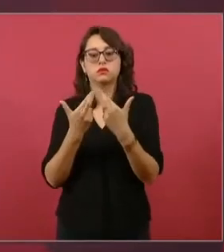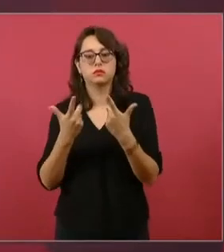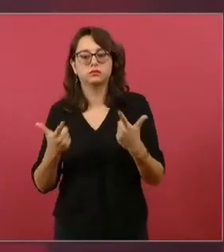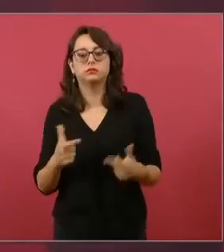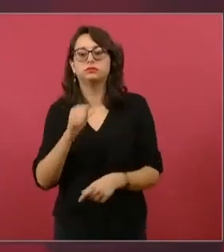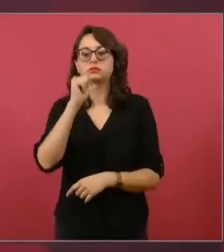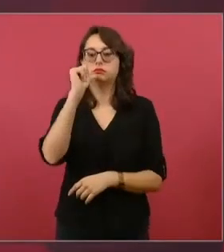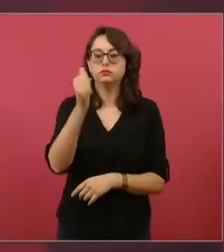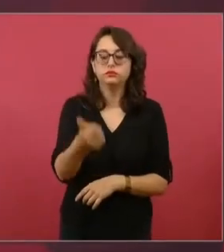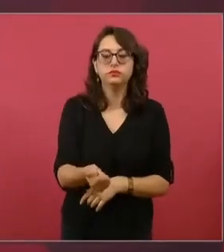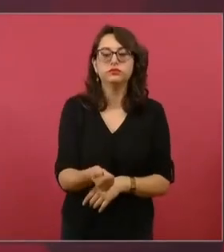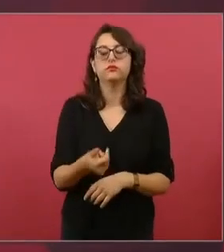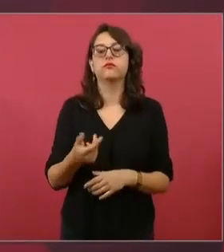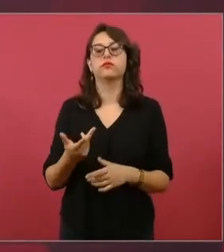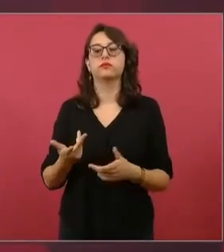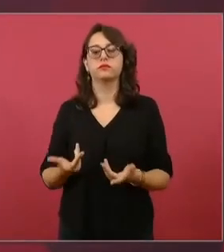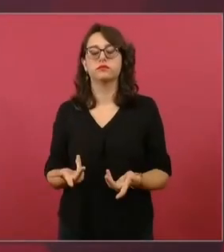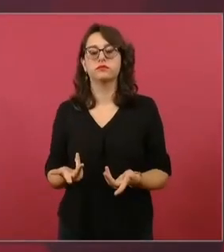seguir